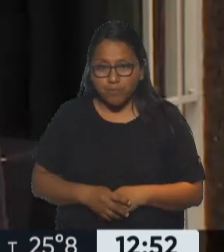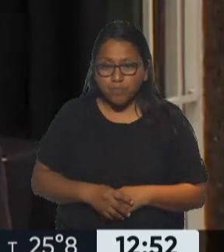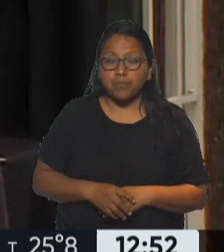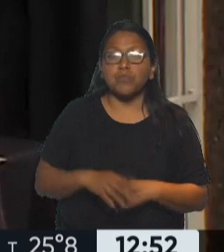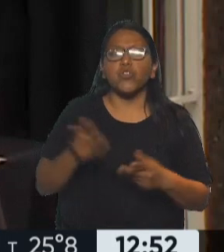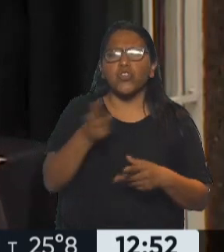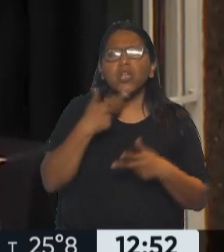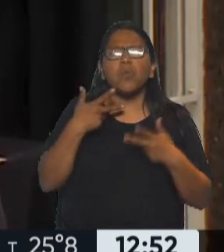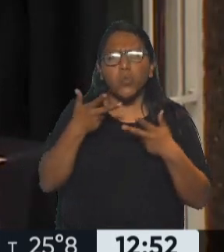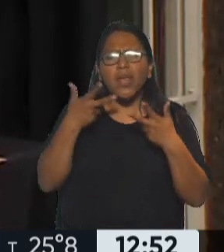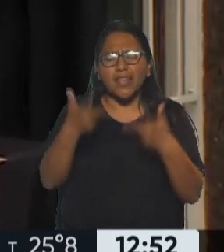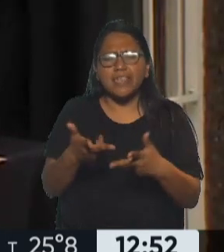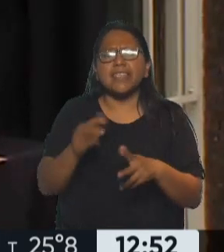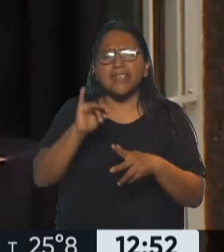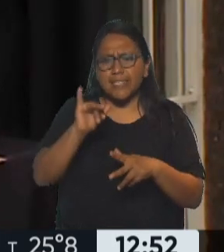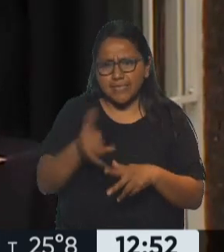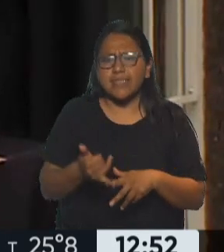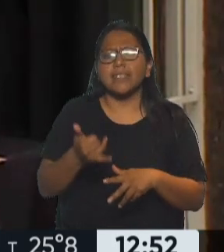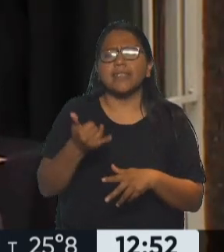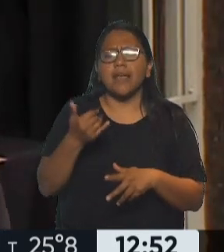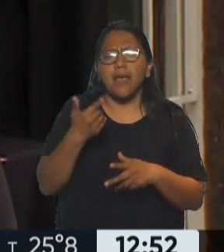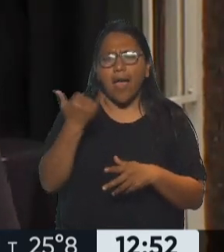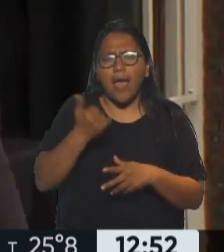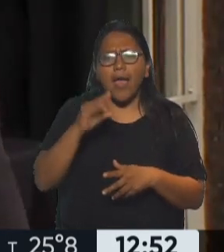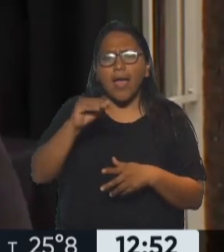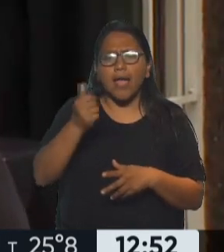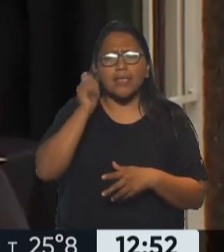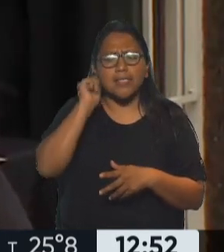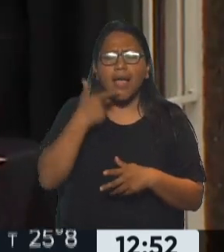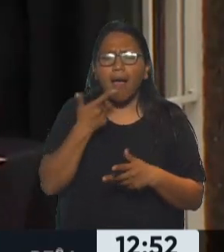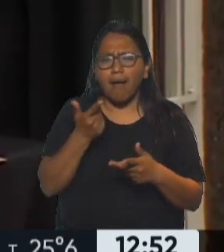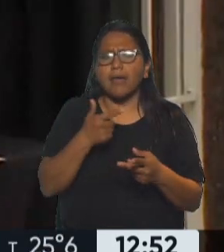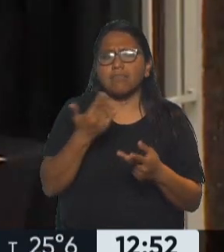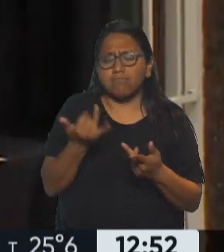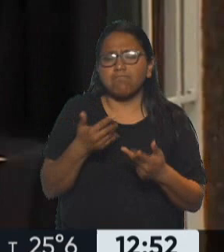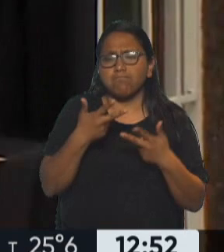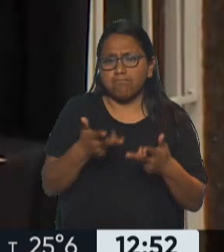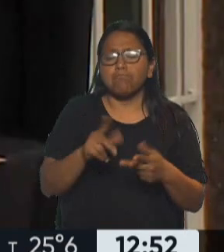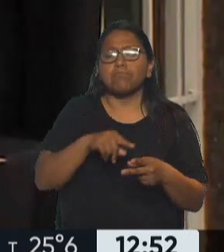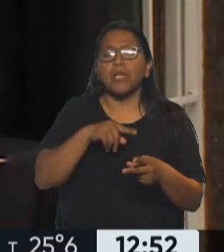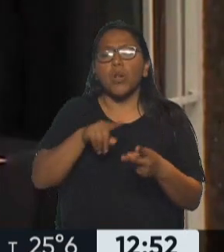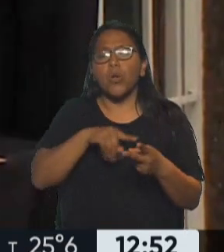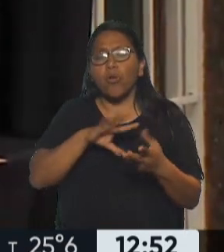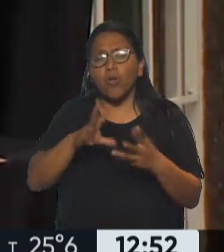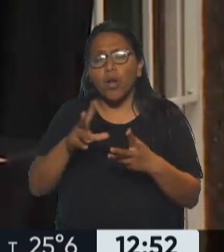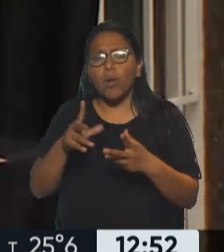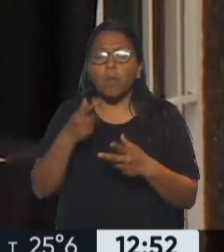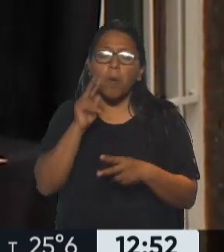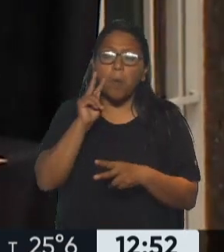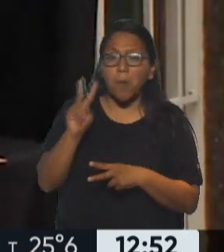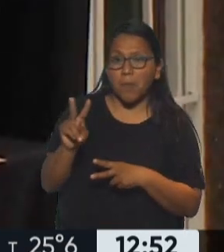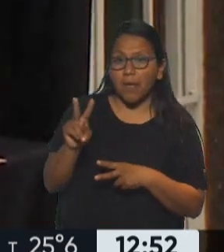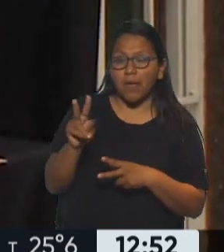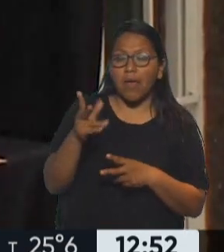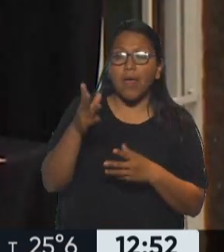que hay chagas donde hay una persona con chagas. ¿Cuál es la otra estigmatización? Que, por ejemplo, si te ven a vos que sos